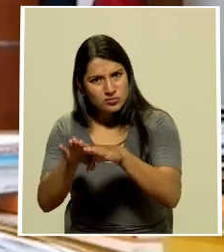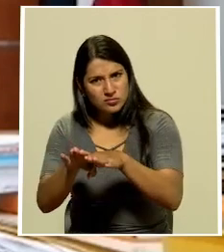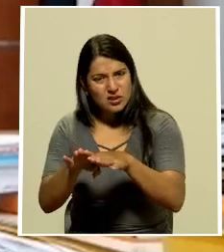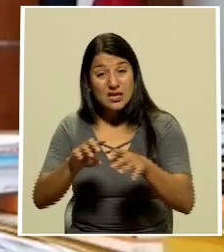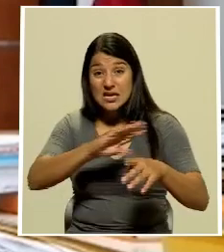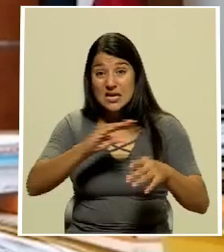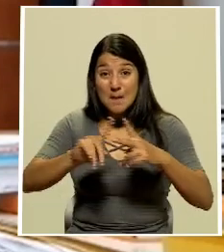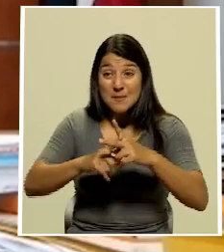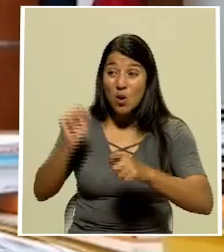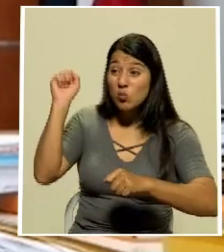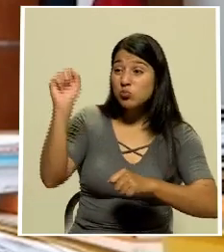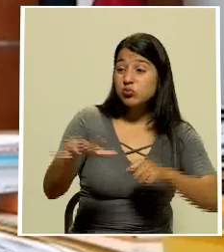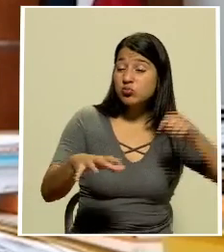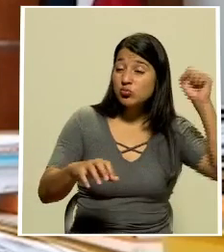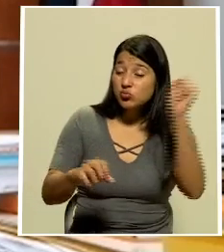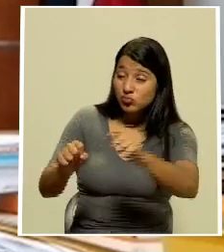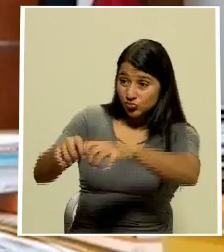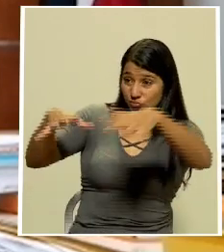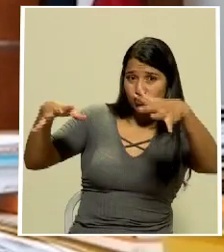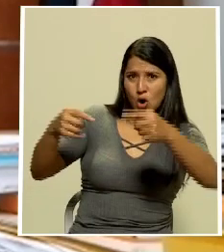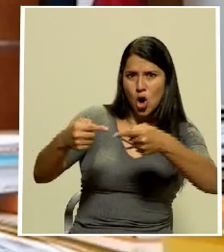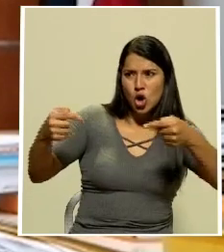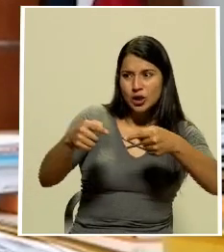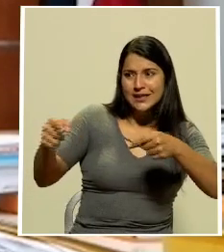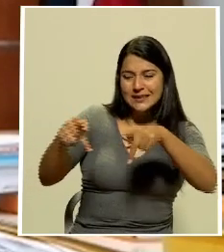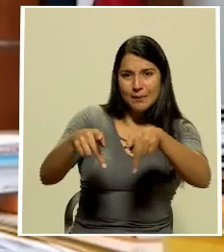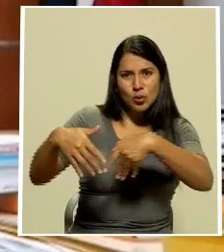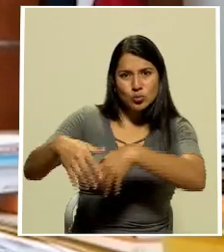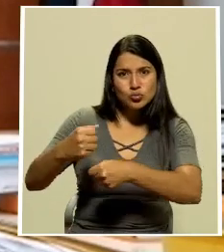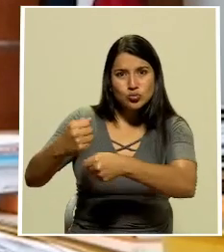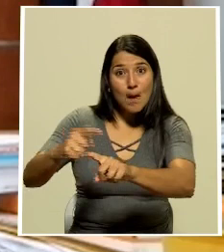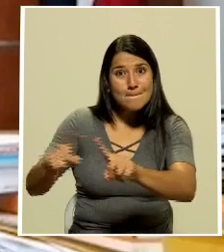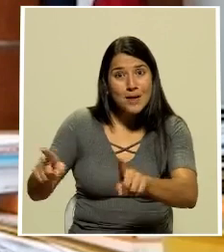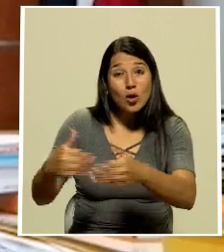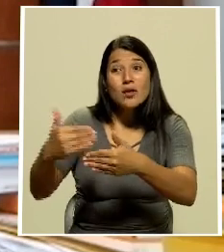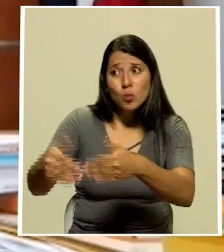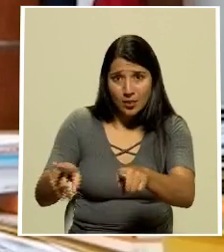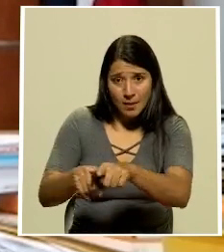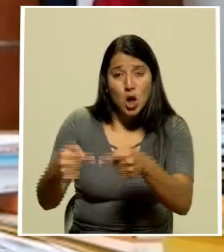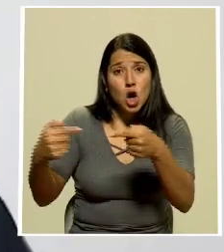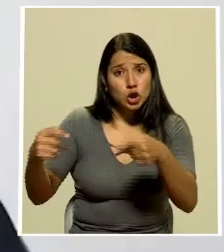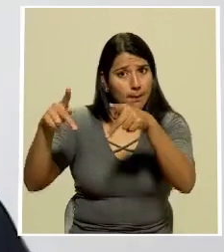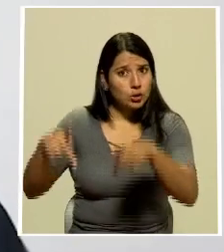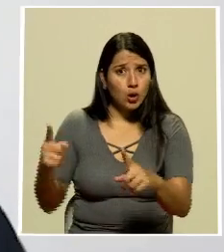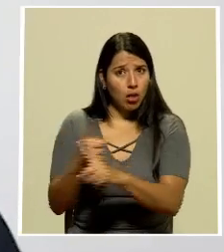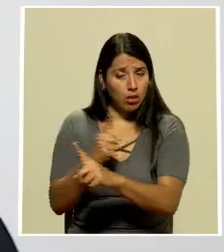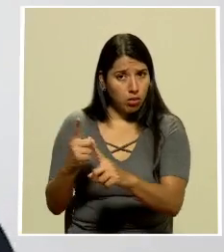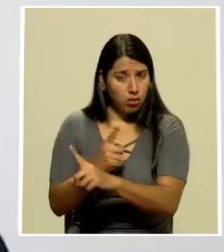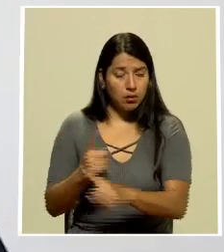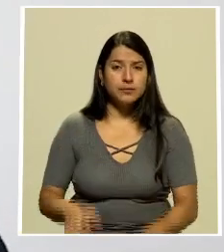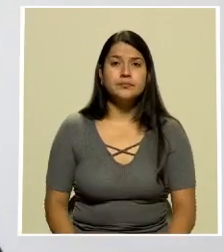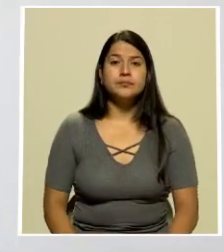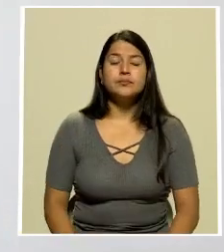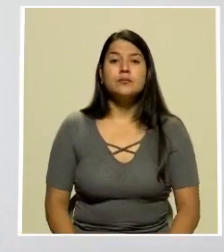lanzaron gases lacrimógenos contra los manifestantes primero, pero después contra la ciudadanía. Se realizó una intervención